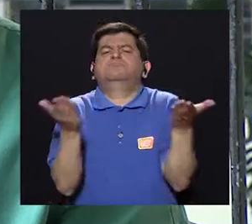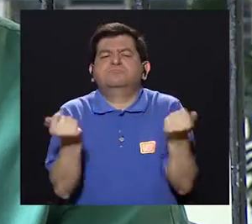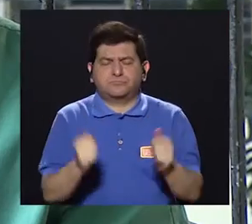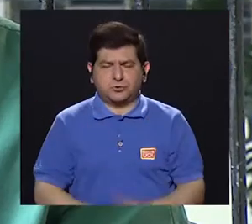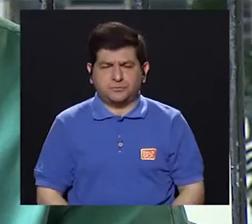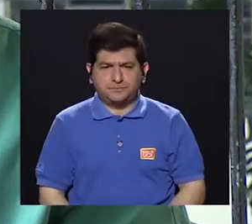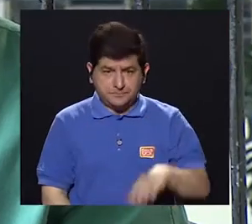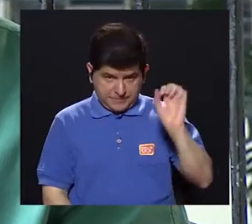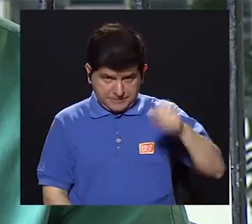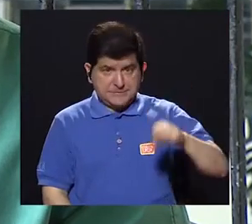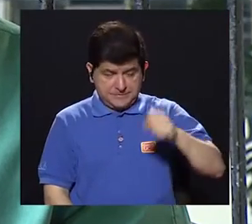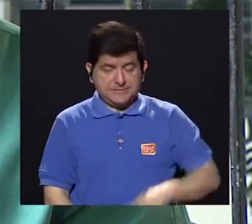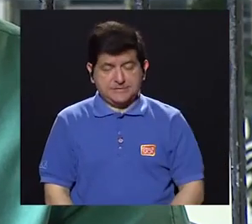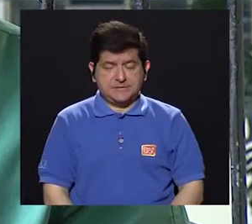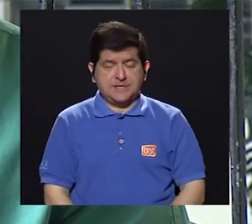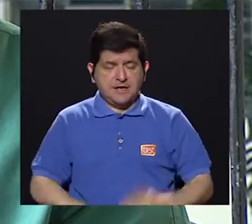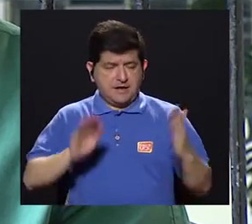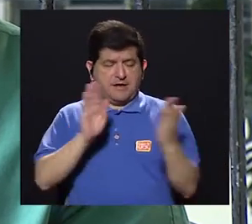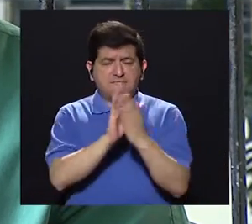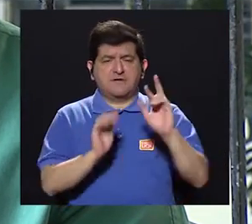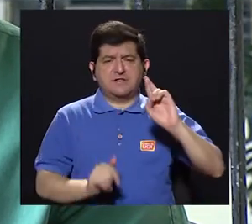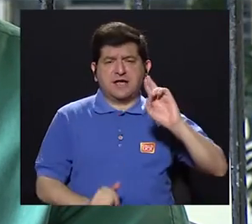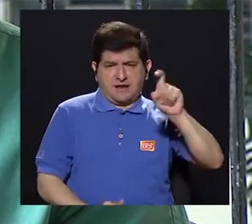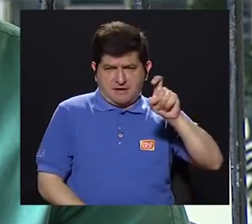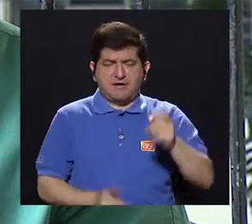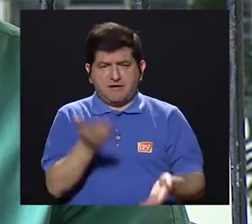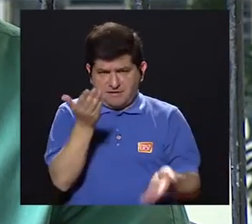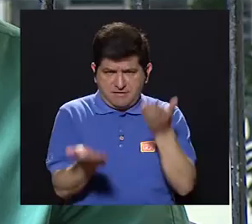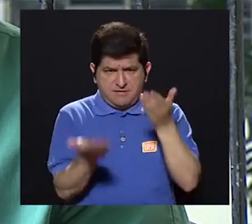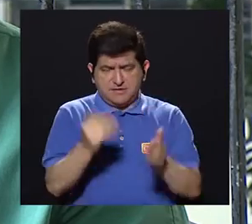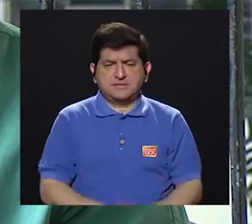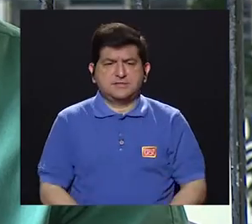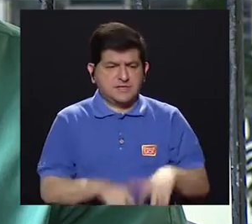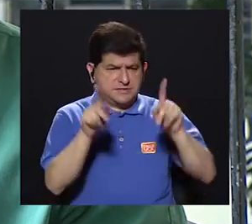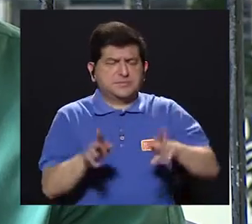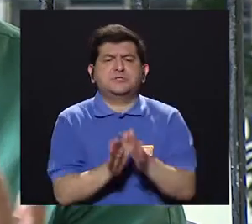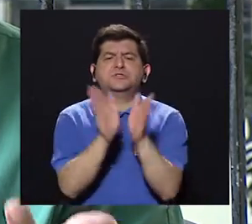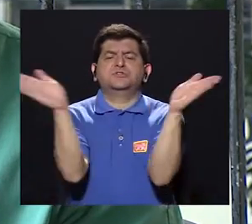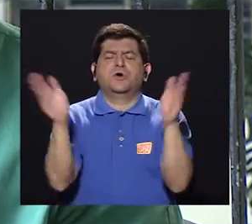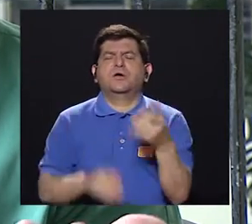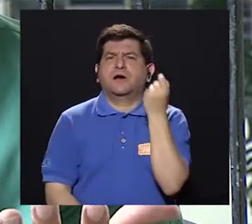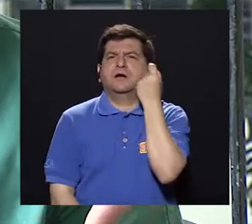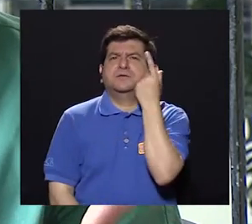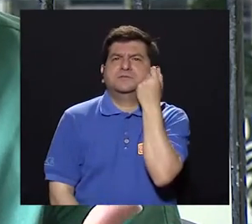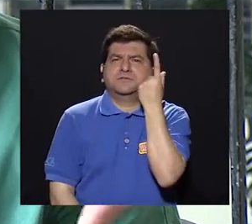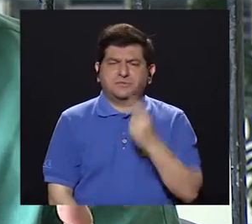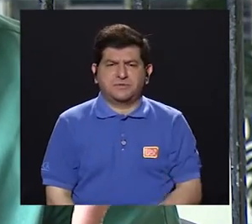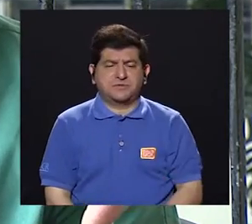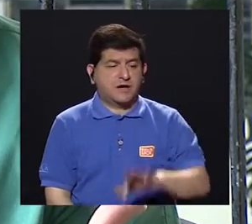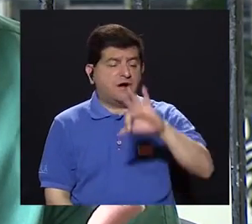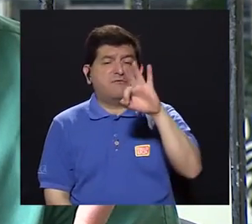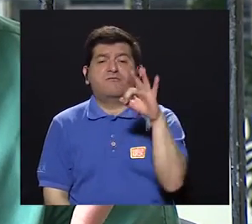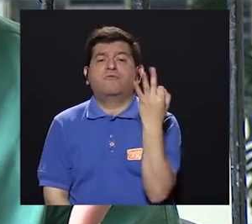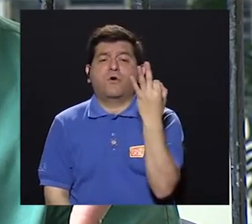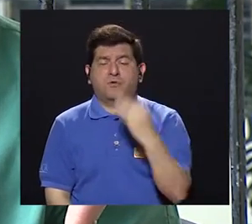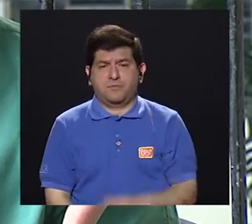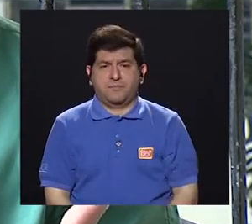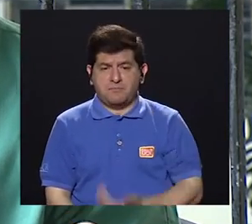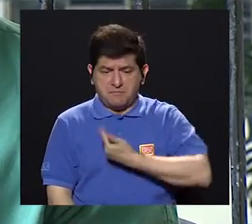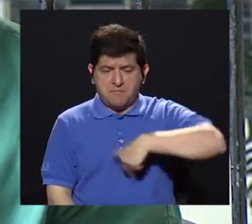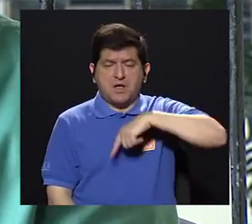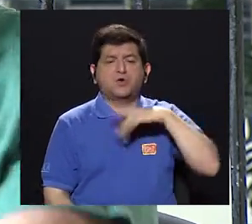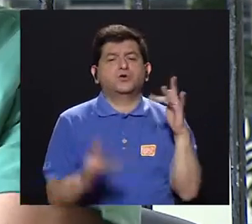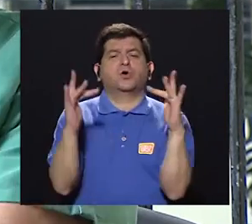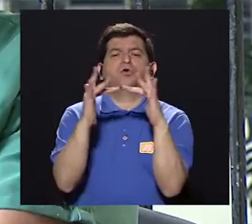es? Sí, sí existe la exposición a la radiación y tal vez para el público en general debe interpretarse como la manera en